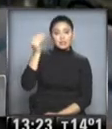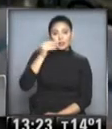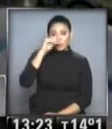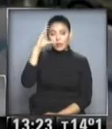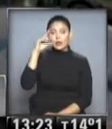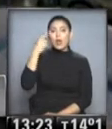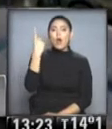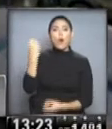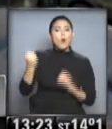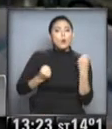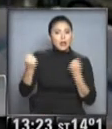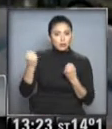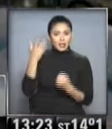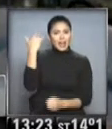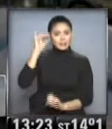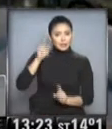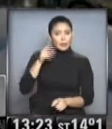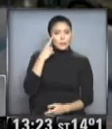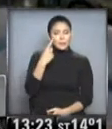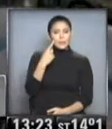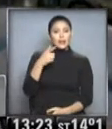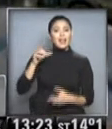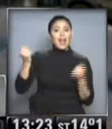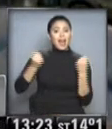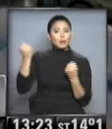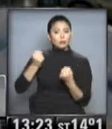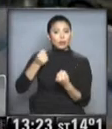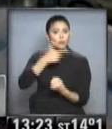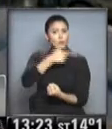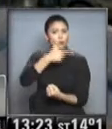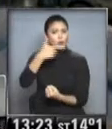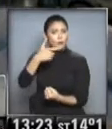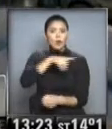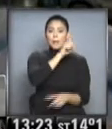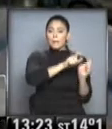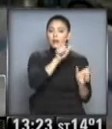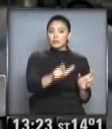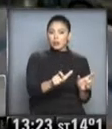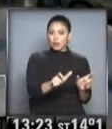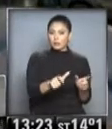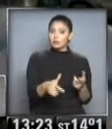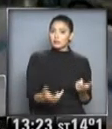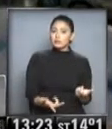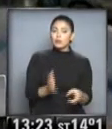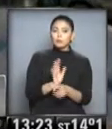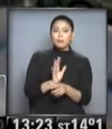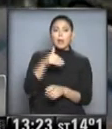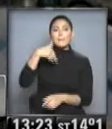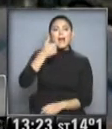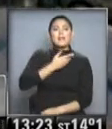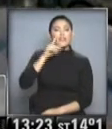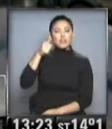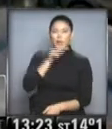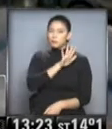desde un auto esto es una práctica que hemos visto en otros casos y se disparan en un auto a la multitud cual mensaje me mafioso a ver el